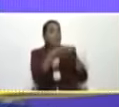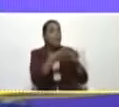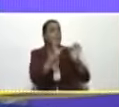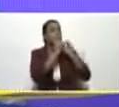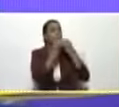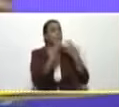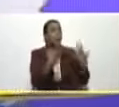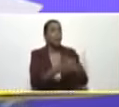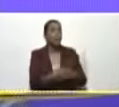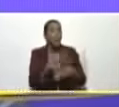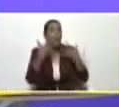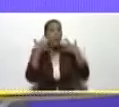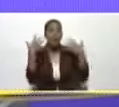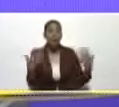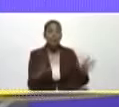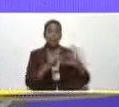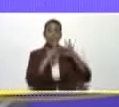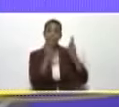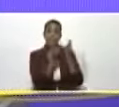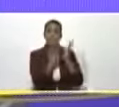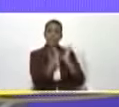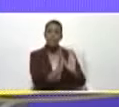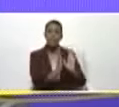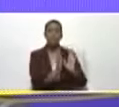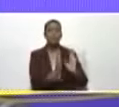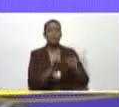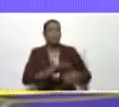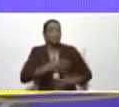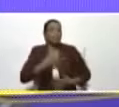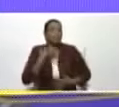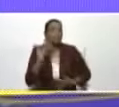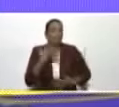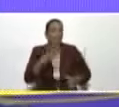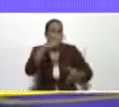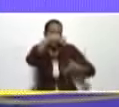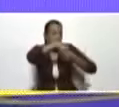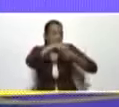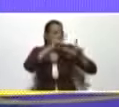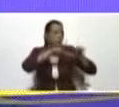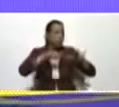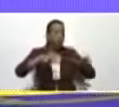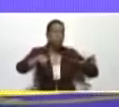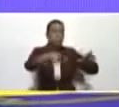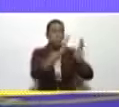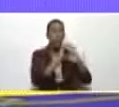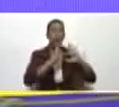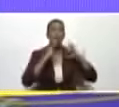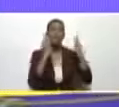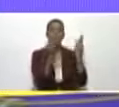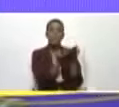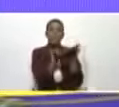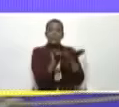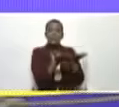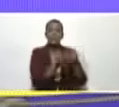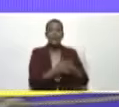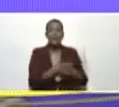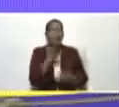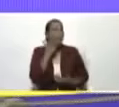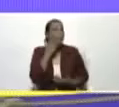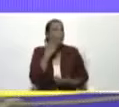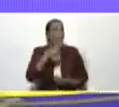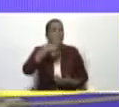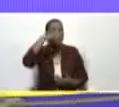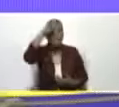bello lo más grande que uno tiene lo más grande que uno puede tener Es la familia la madre el